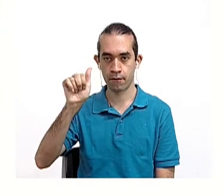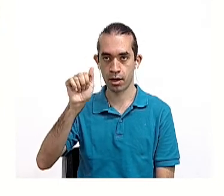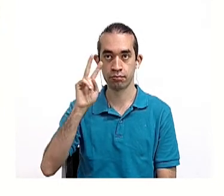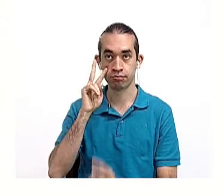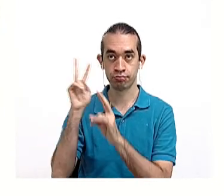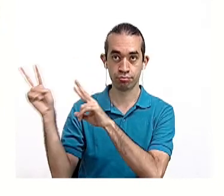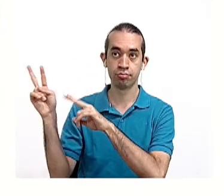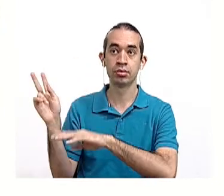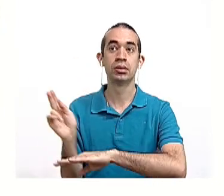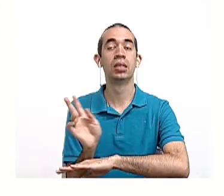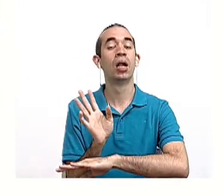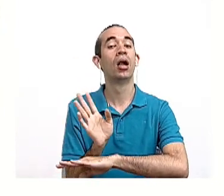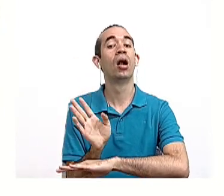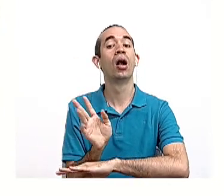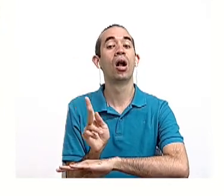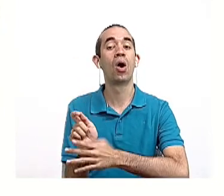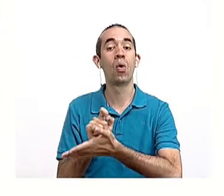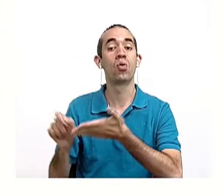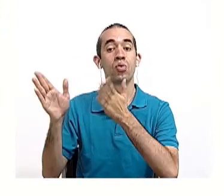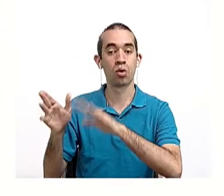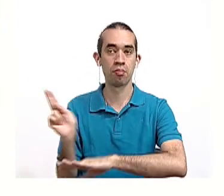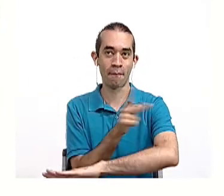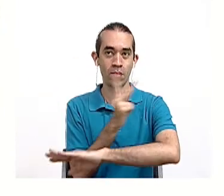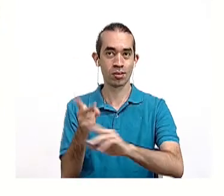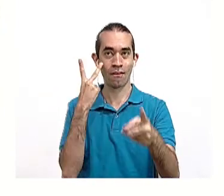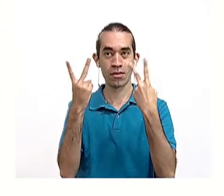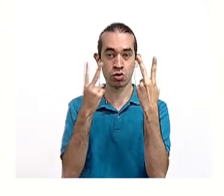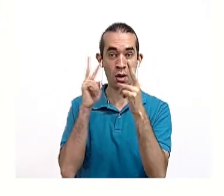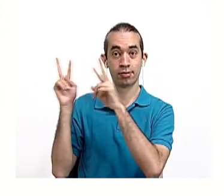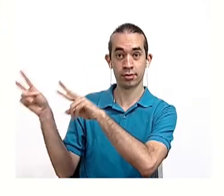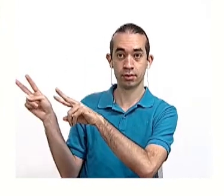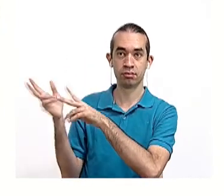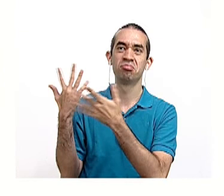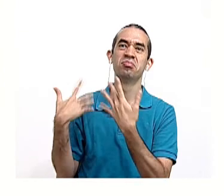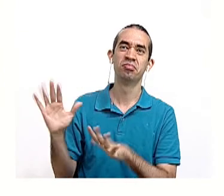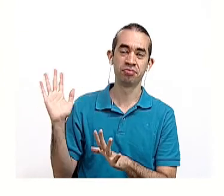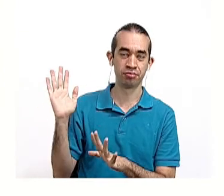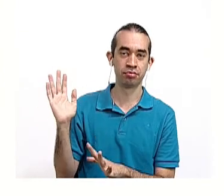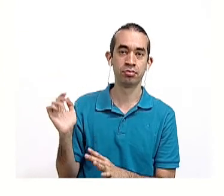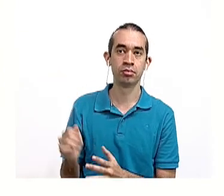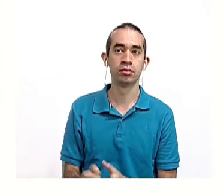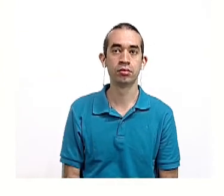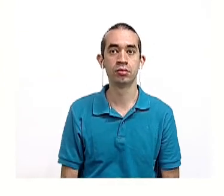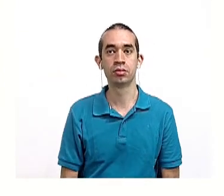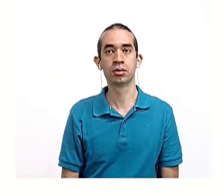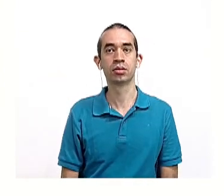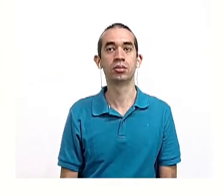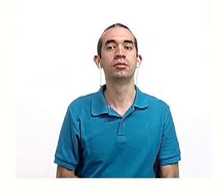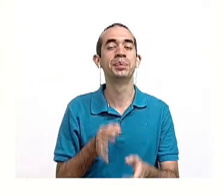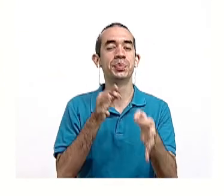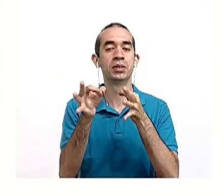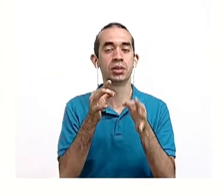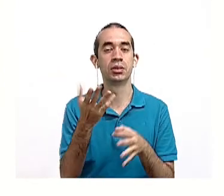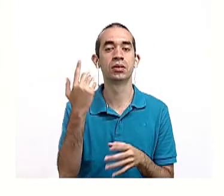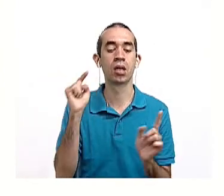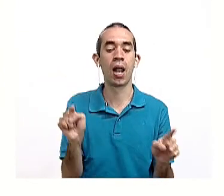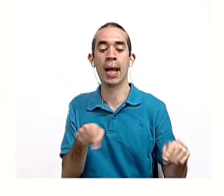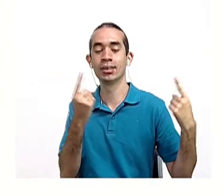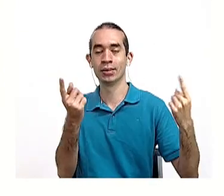Este autor utiliza la poesía visual, o utilizó la poesía visual, para hablar sobre la